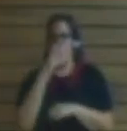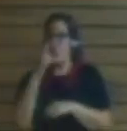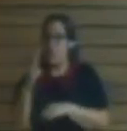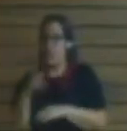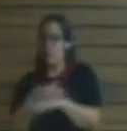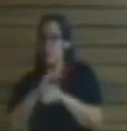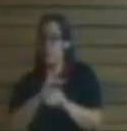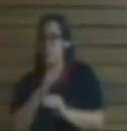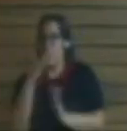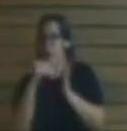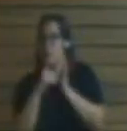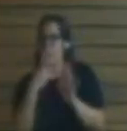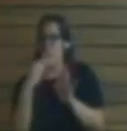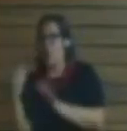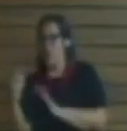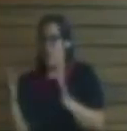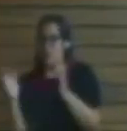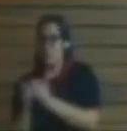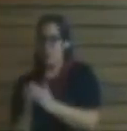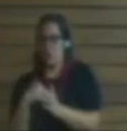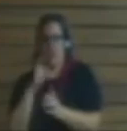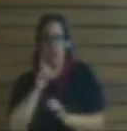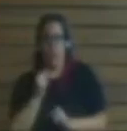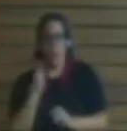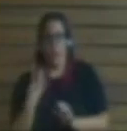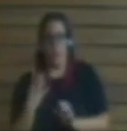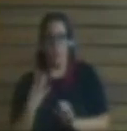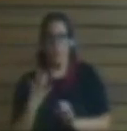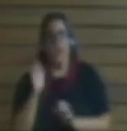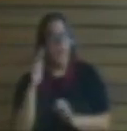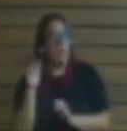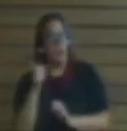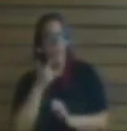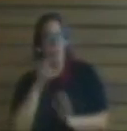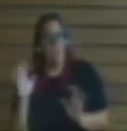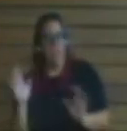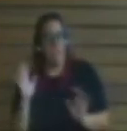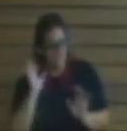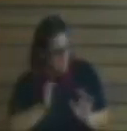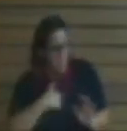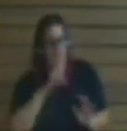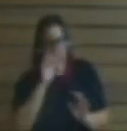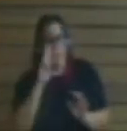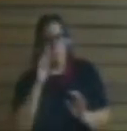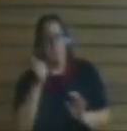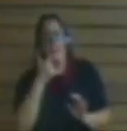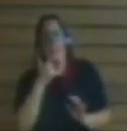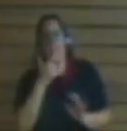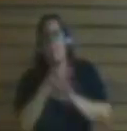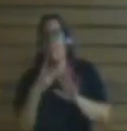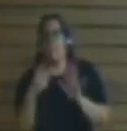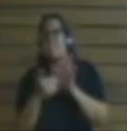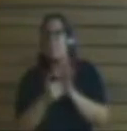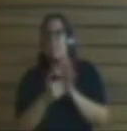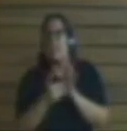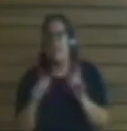¿cuántos han reducido? 5.800, ahí estamos. No sé exactamente el número. Sí, según la EPA, según la EPA. Según la EPA, no, según la EPA,